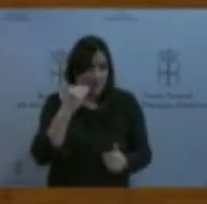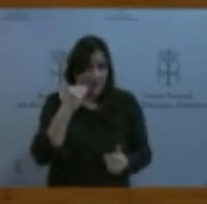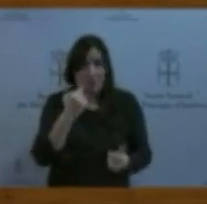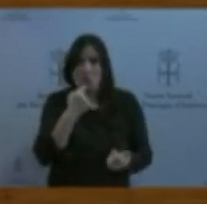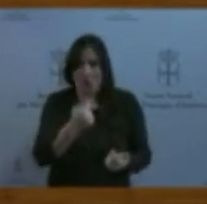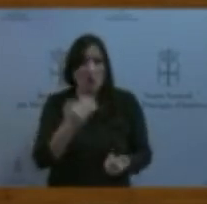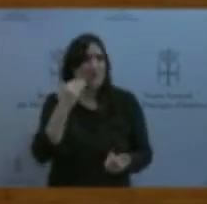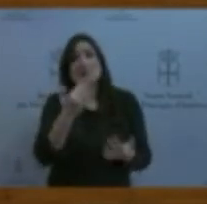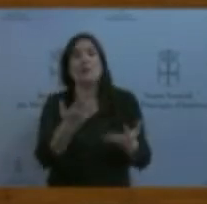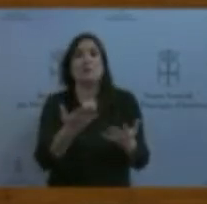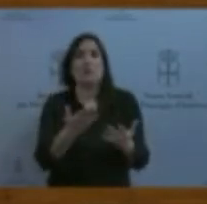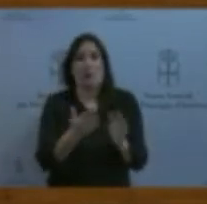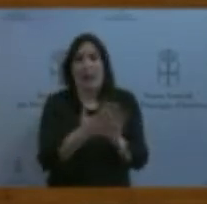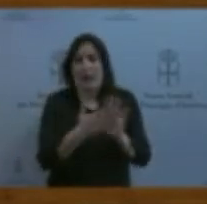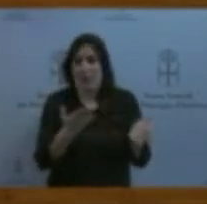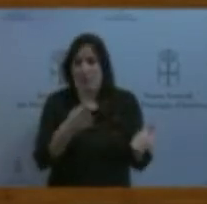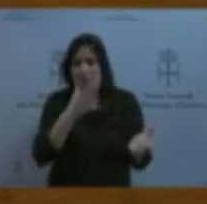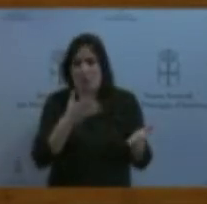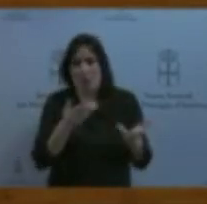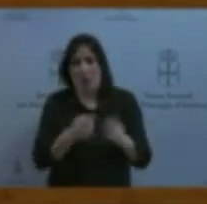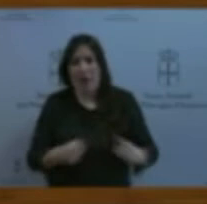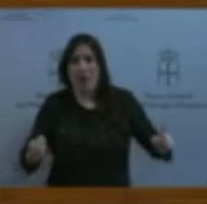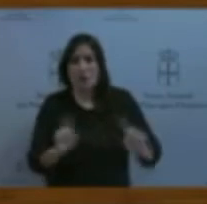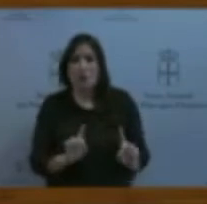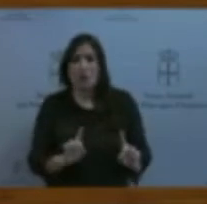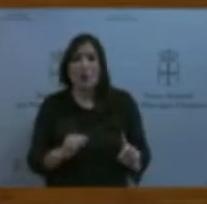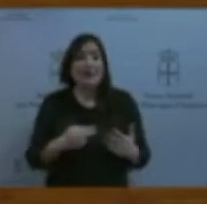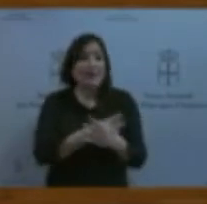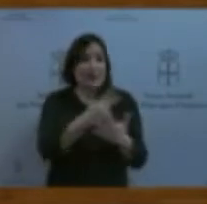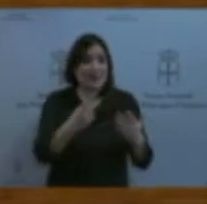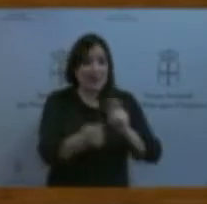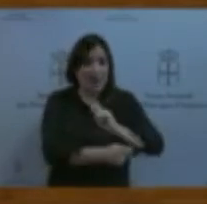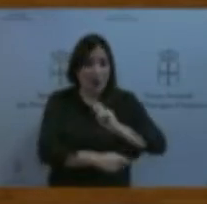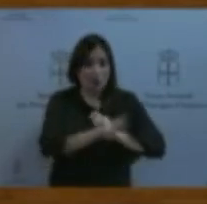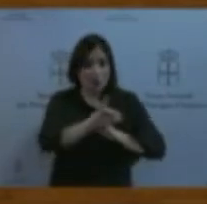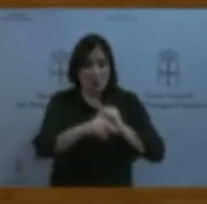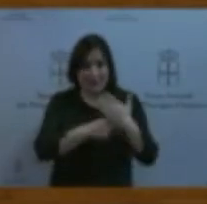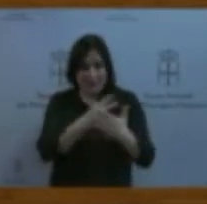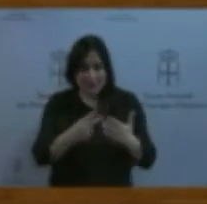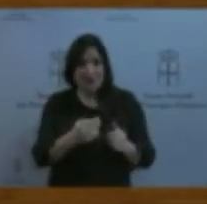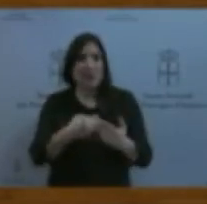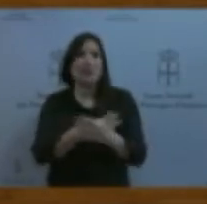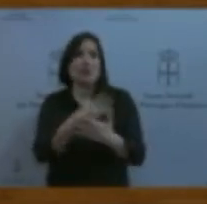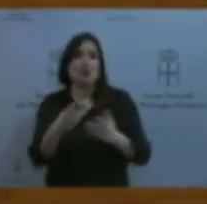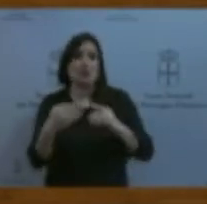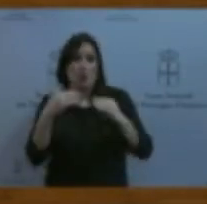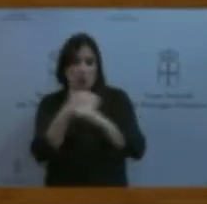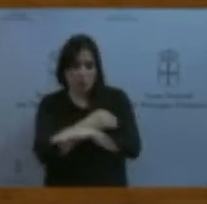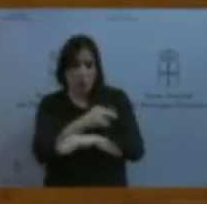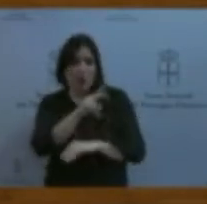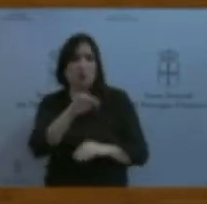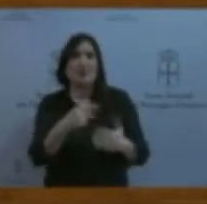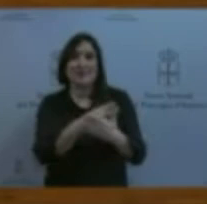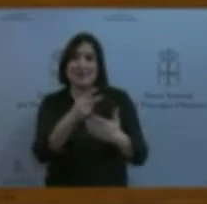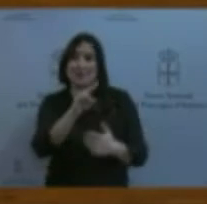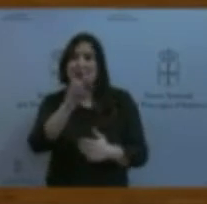demasiado extenso. El 16 de agosto de 2017, el 18 de octubre de 2017, el 23 de octubre, el 20 de diciembre,